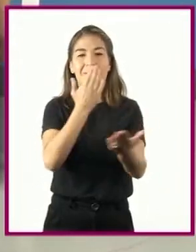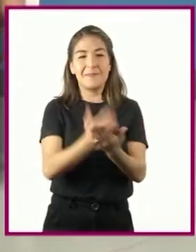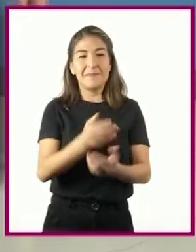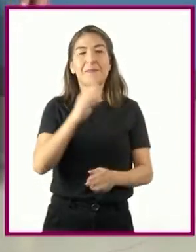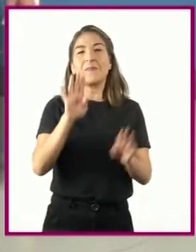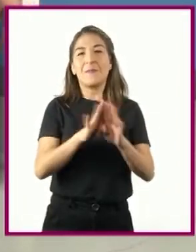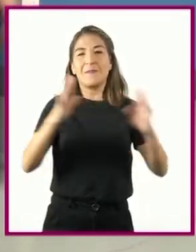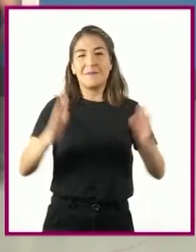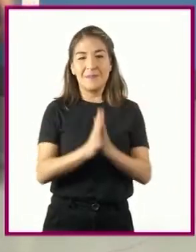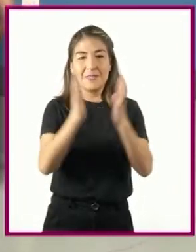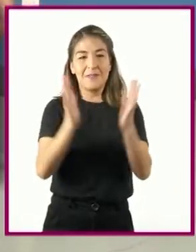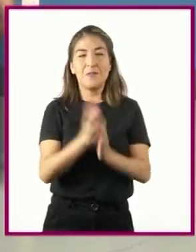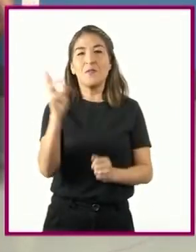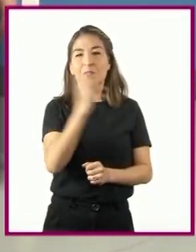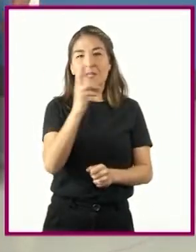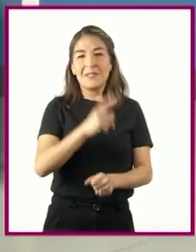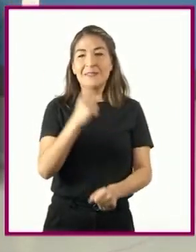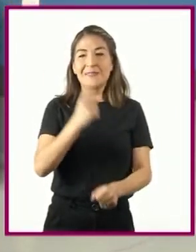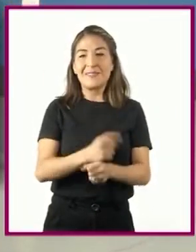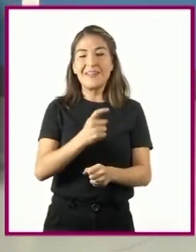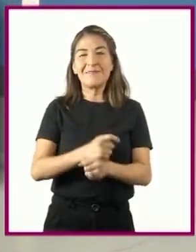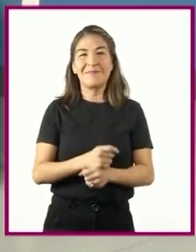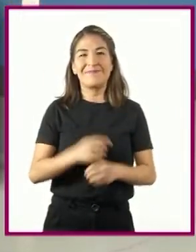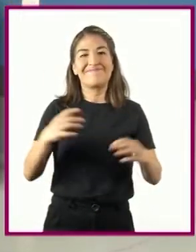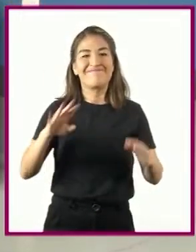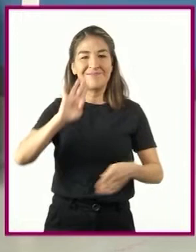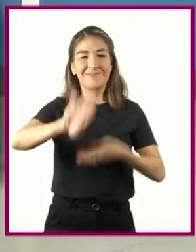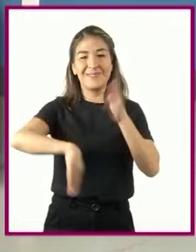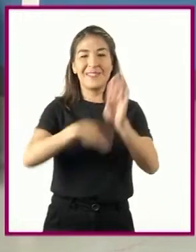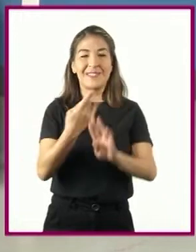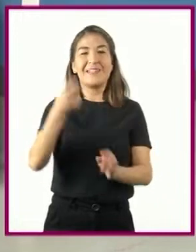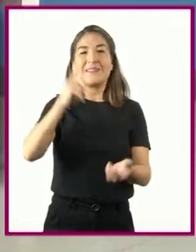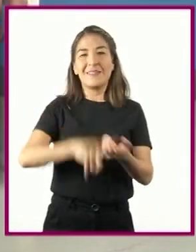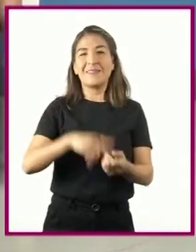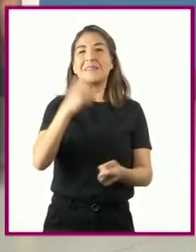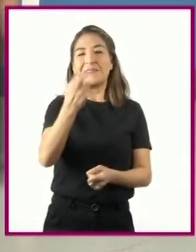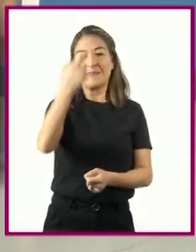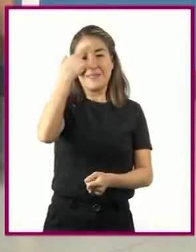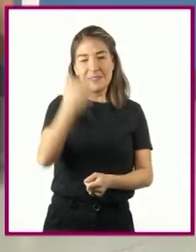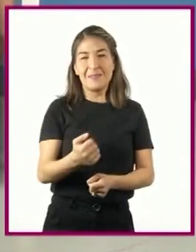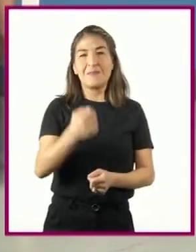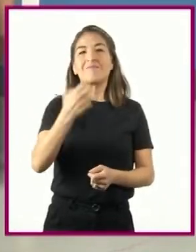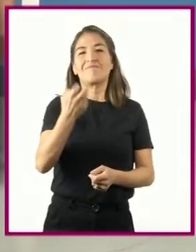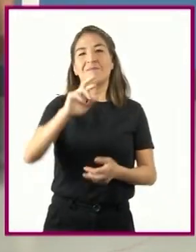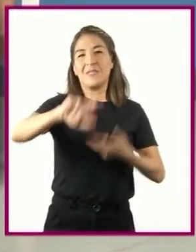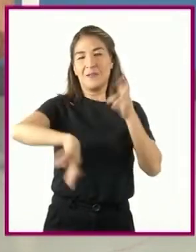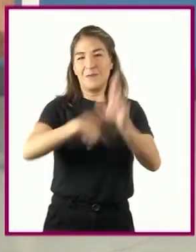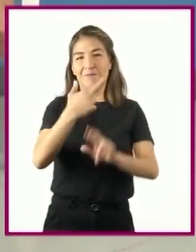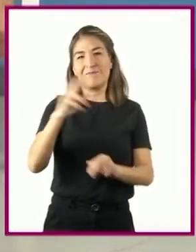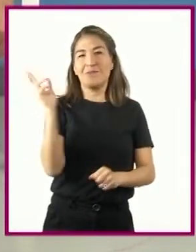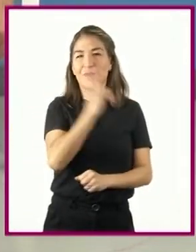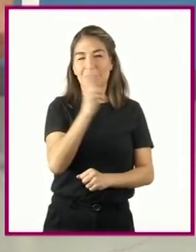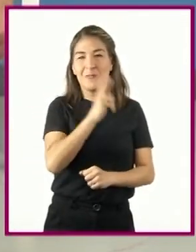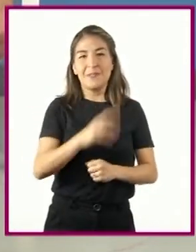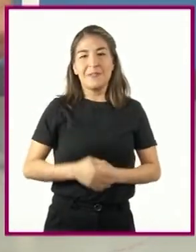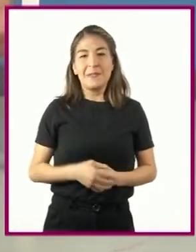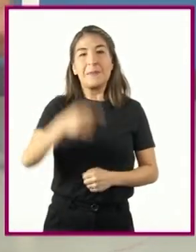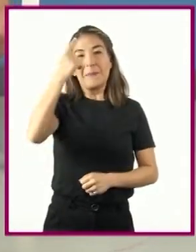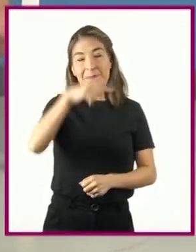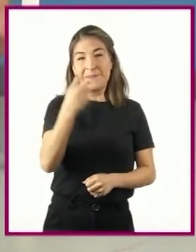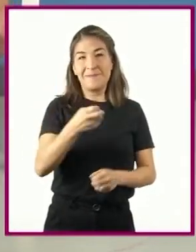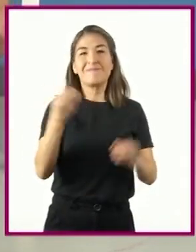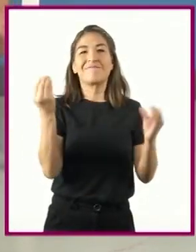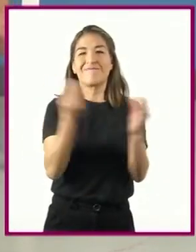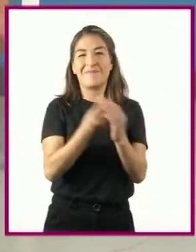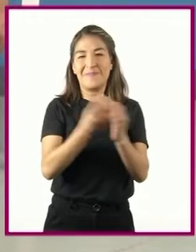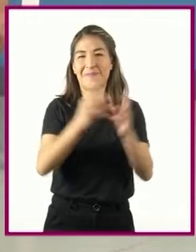de Rusia en la Primera Guerra Mundial y las causas y consecuencias de la Revolución Rusa. Para el desarrollo del tema,